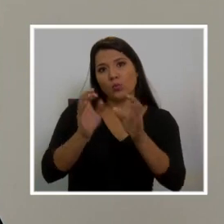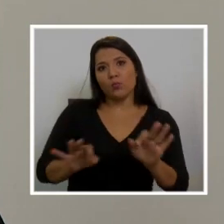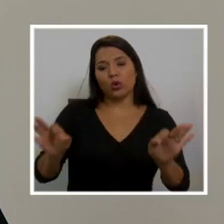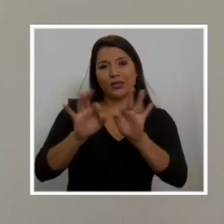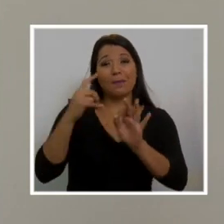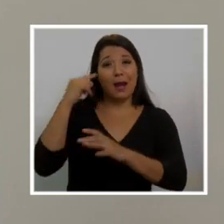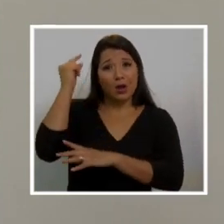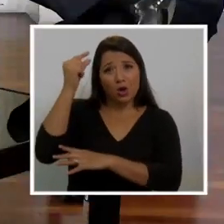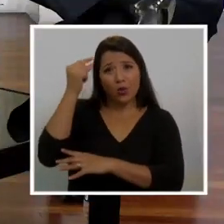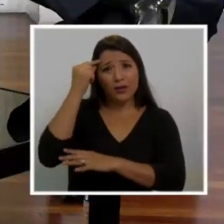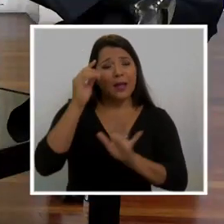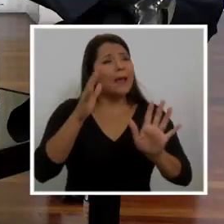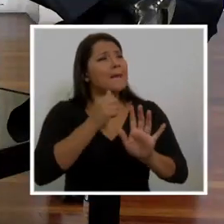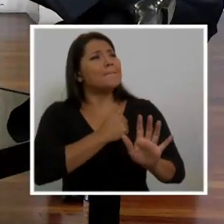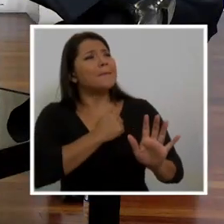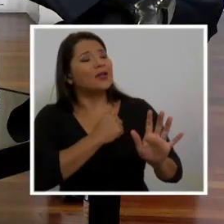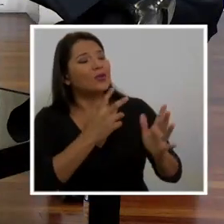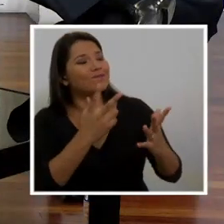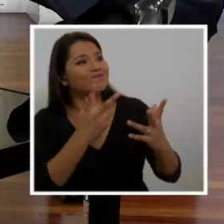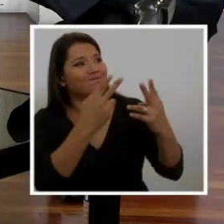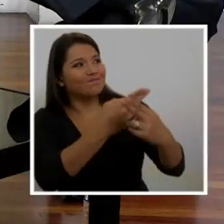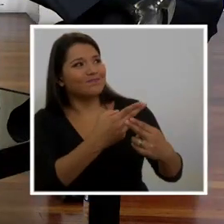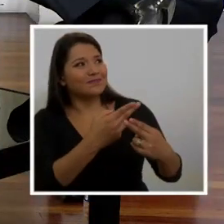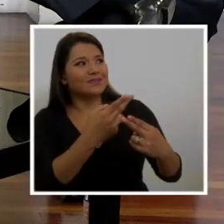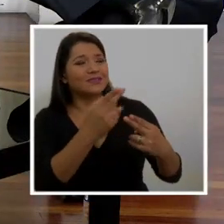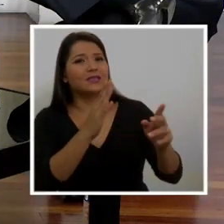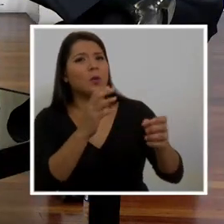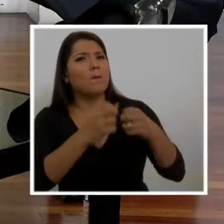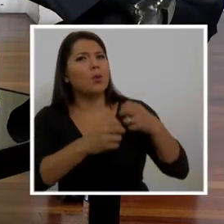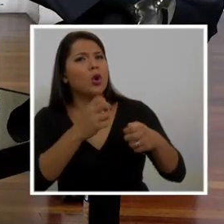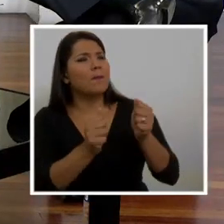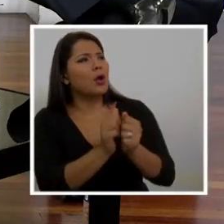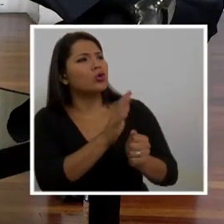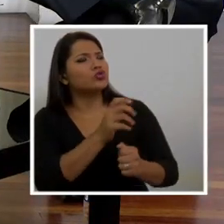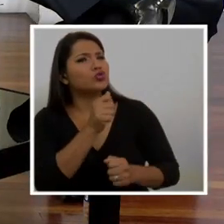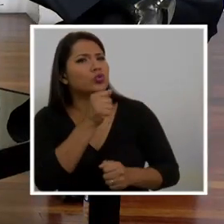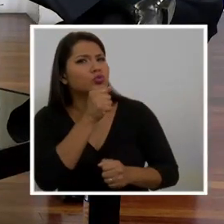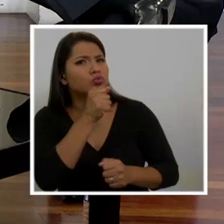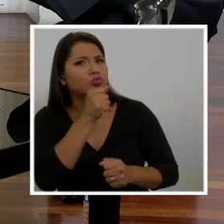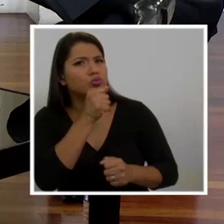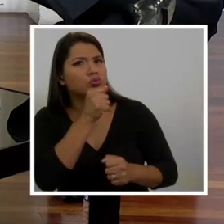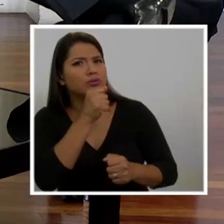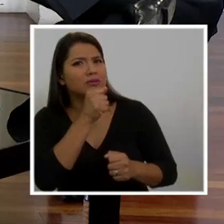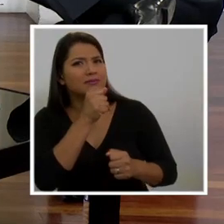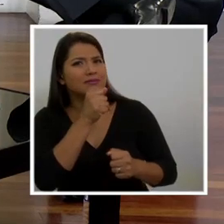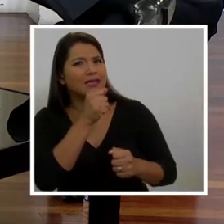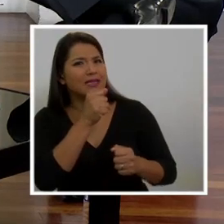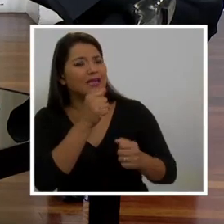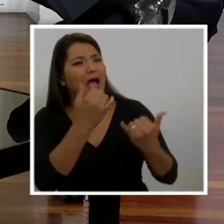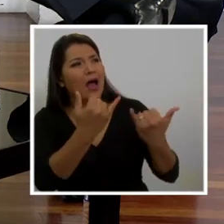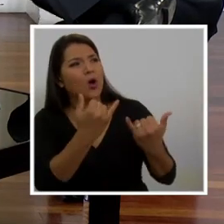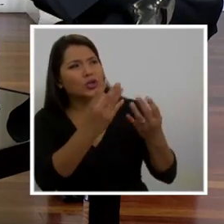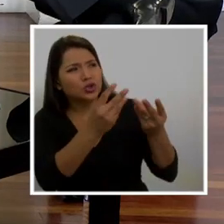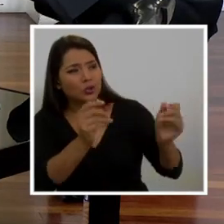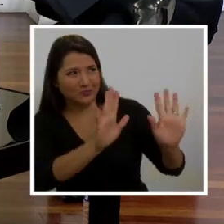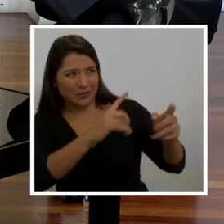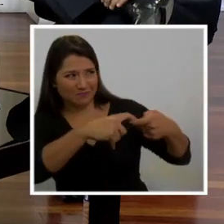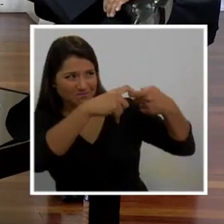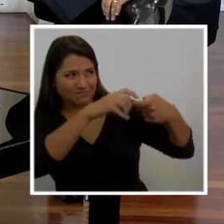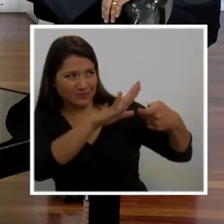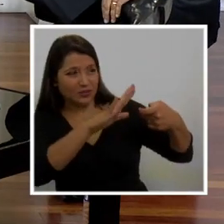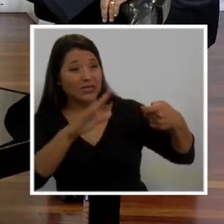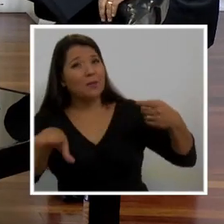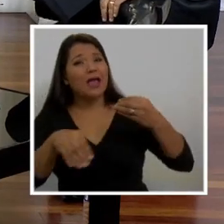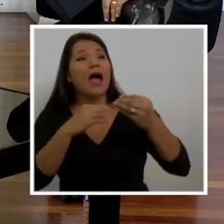fracción. Perdón, doña Argentina, que le interrumpa, es que tenemos un inconveniente con su micrófono. Tal vez don Carlos Carranza que nos puede aportar en ese tema mientras Ya lo van a solucionamos. arreglar, doña Argentina. Yo, si me